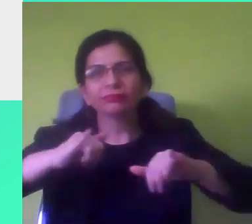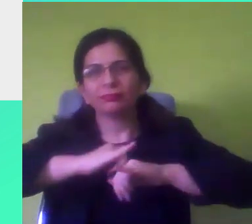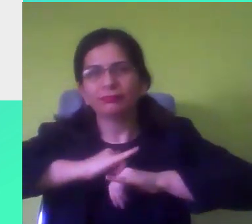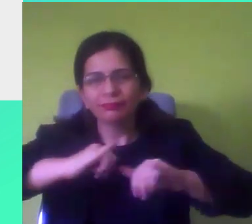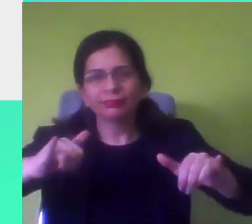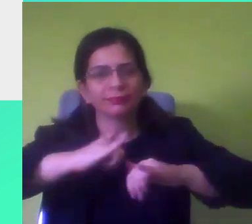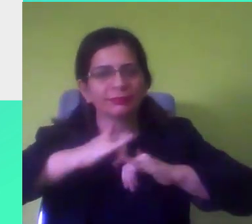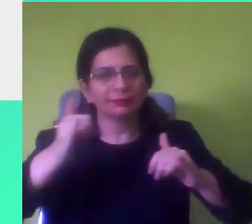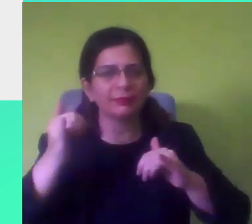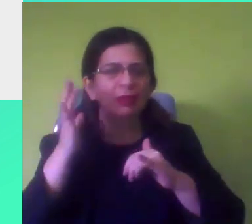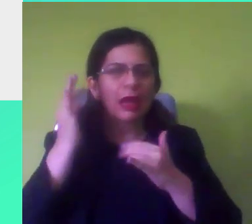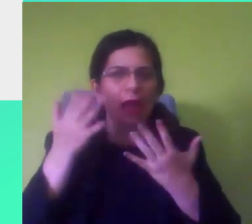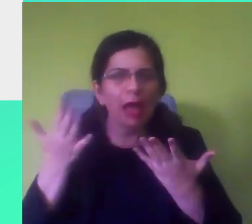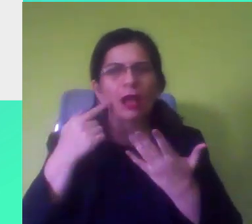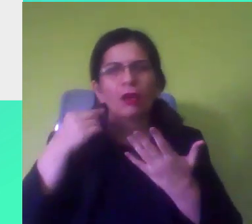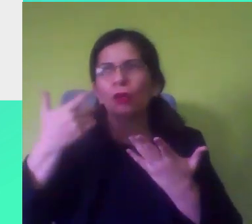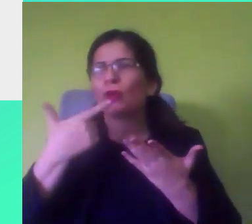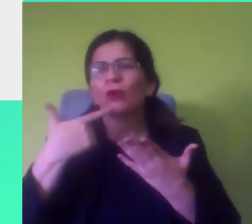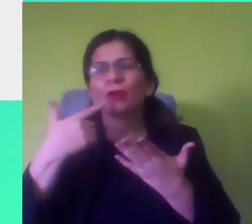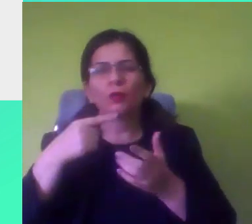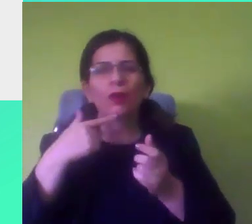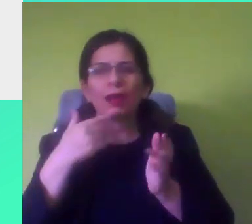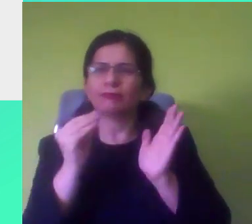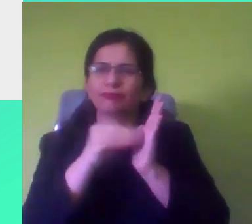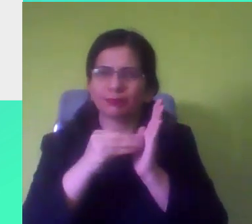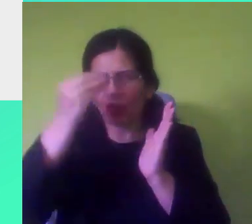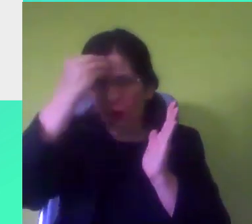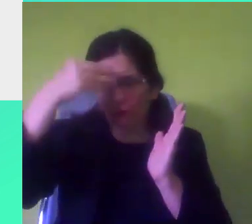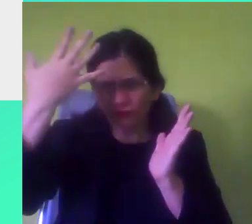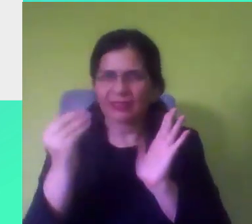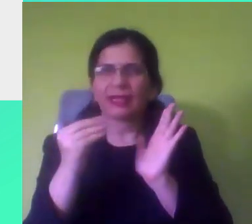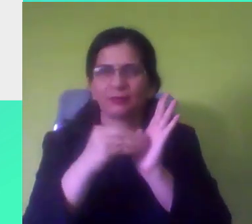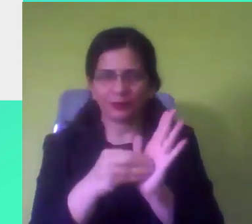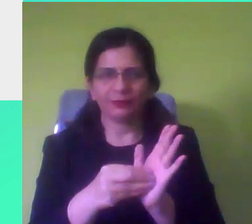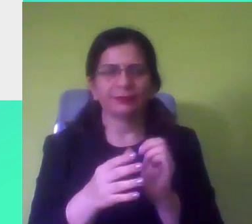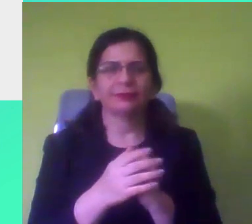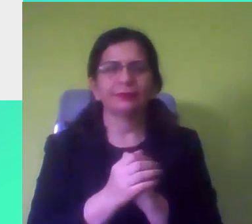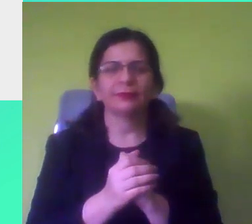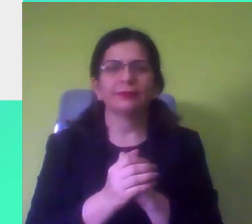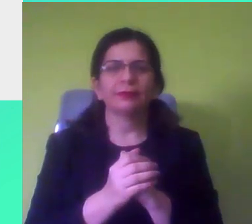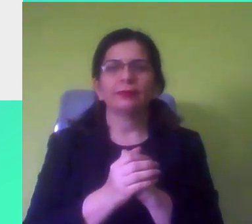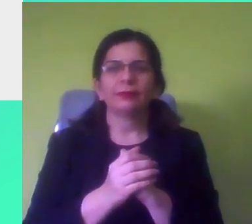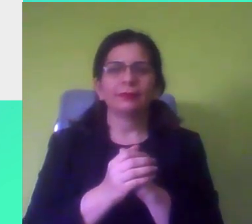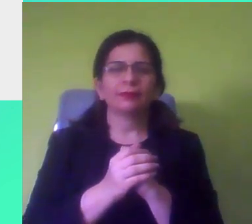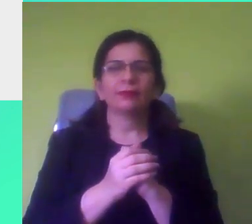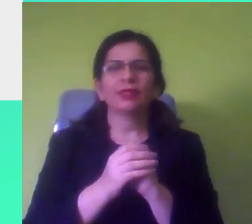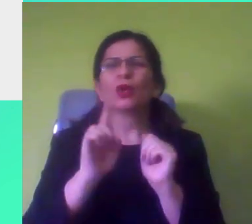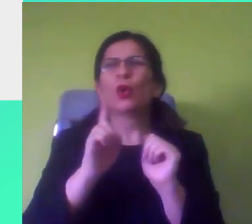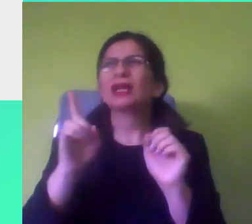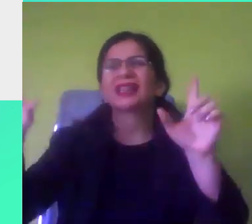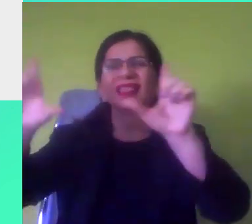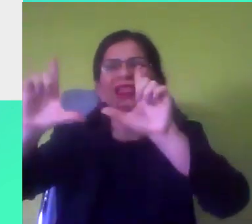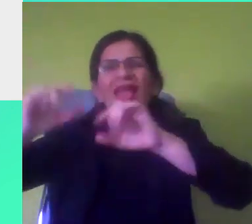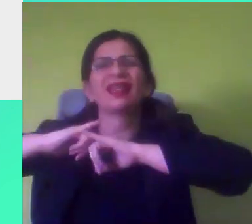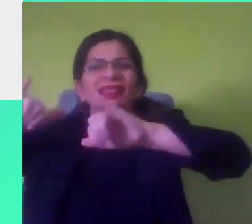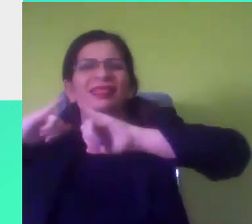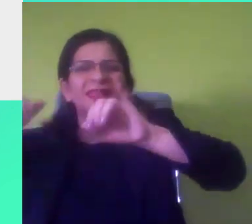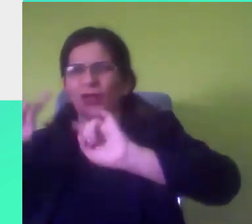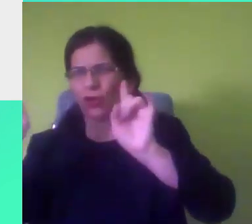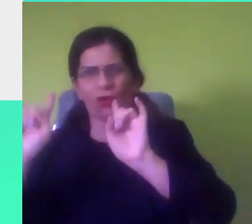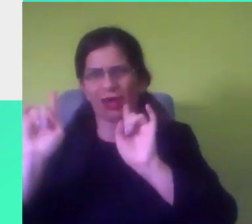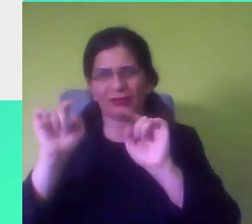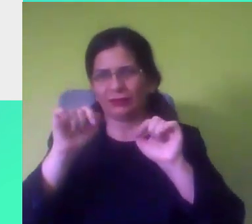publicación del inventario o actos oficiales del inventario. No son noticias que salen en los medios, no